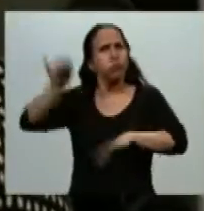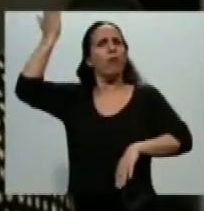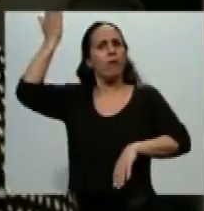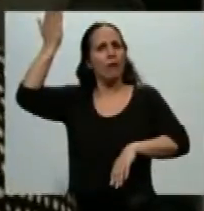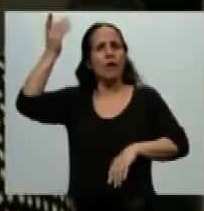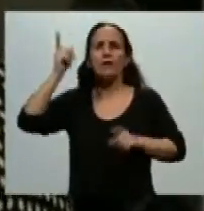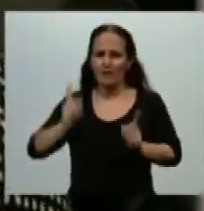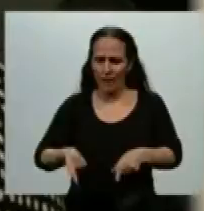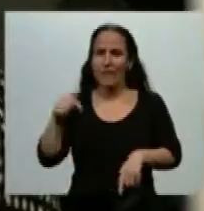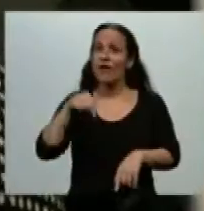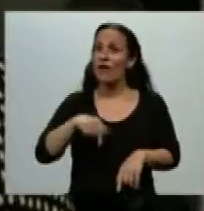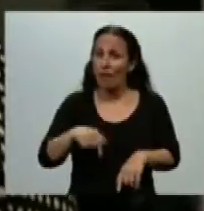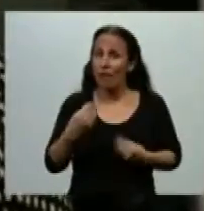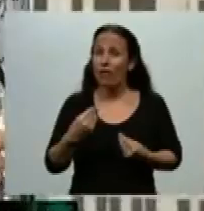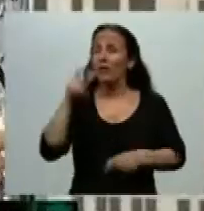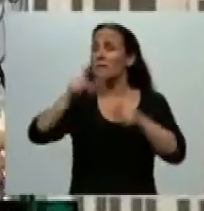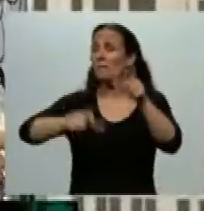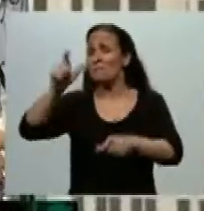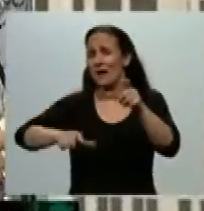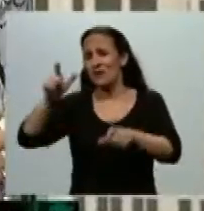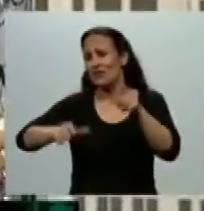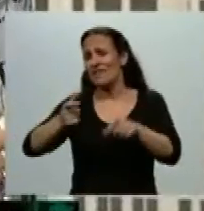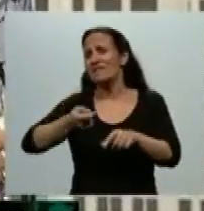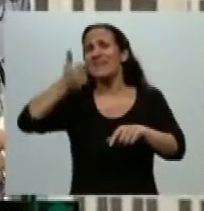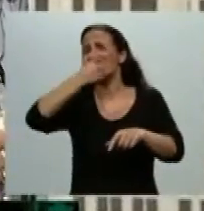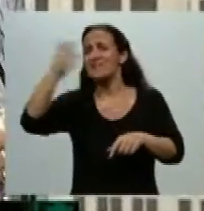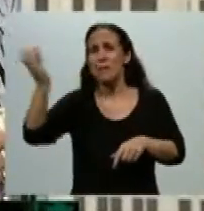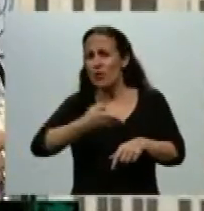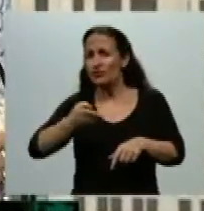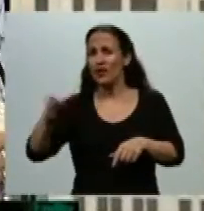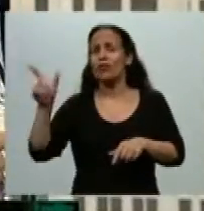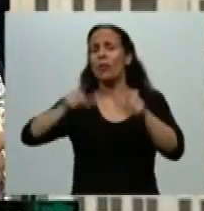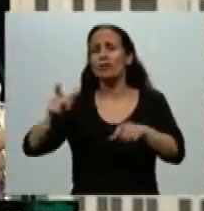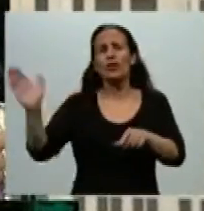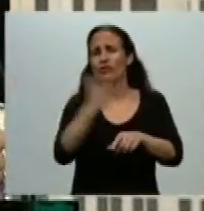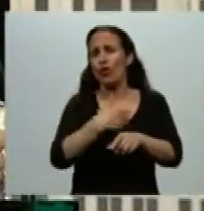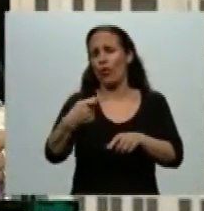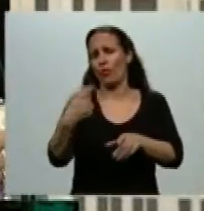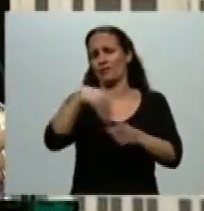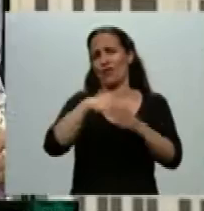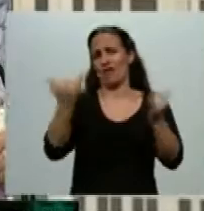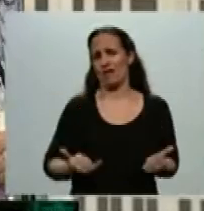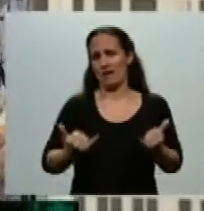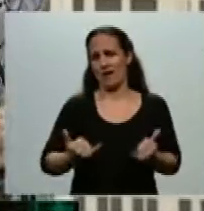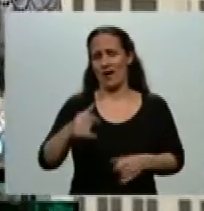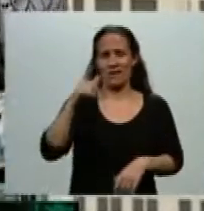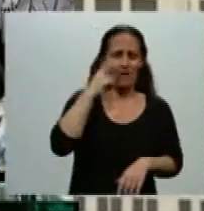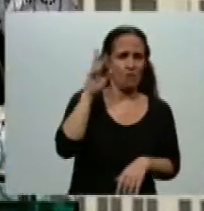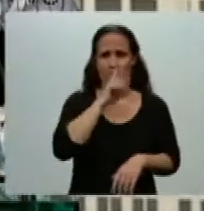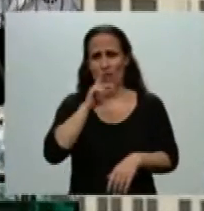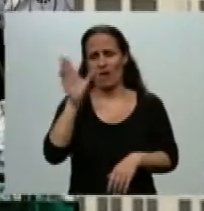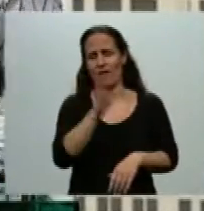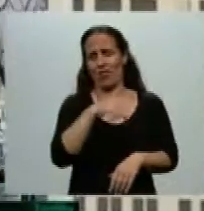que hoy estamos cubriendo prácticamente al 100% de la totalidad de los argentinos y argentinas